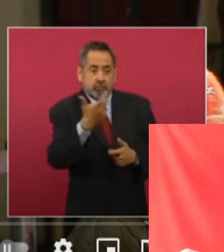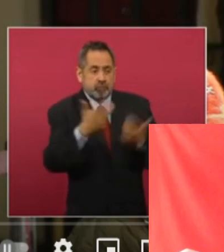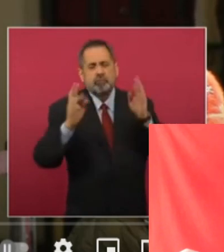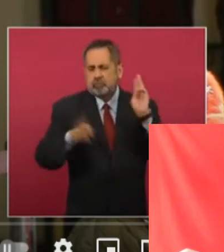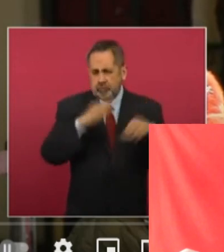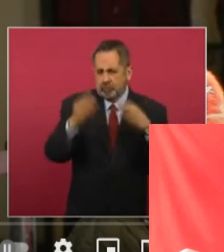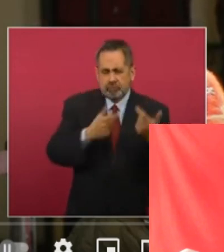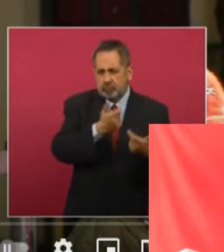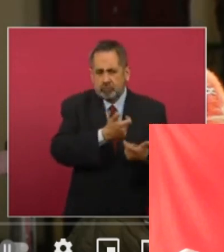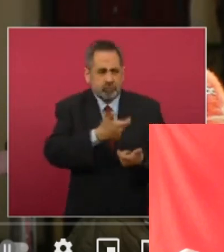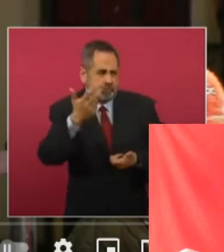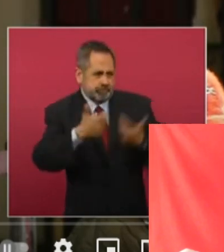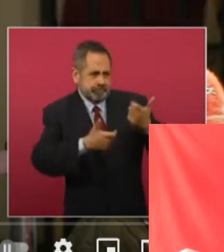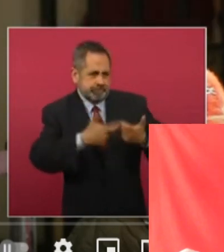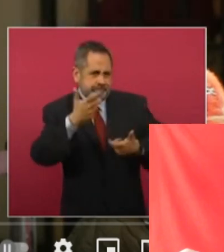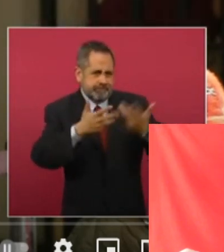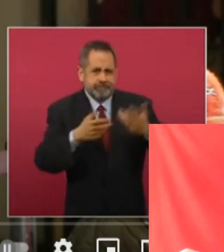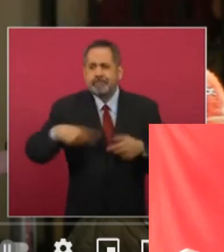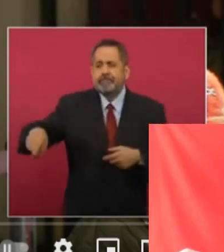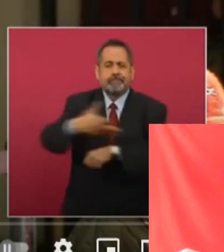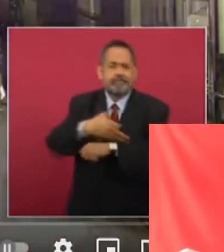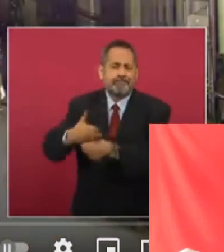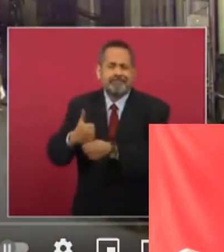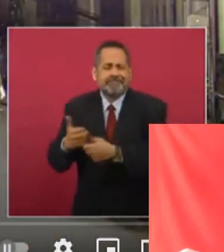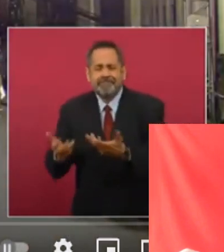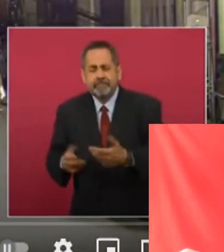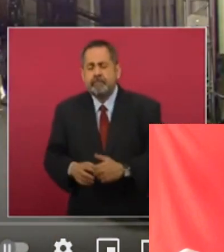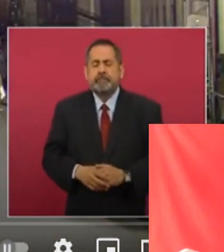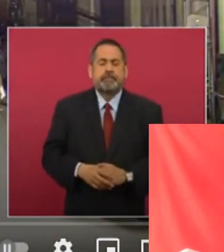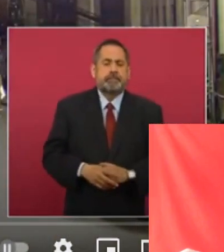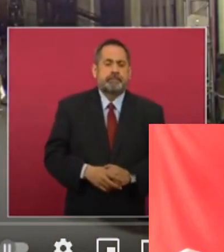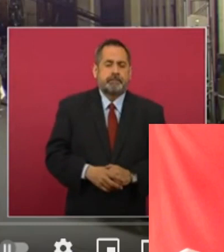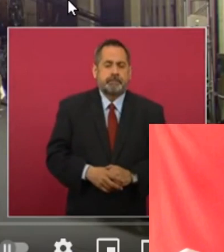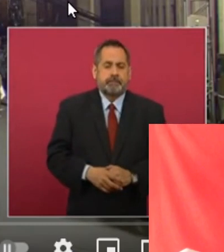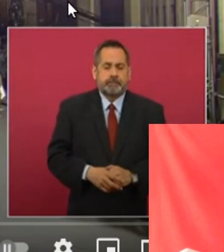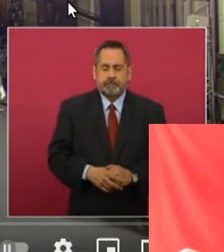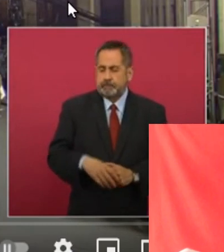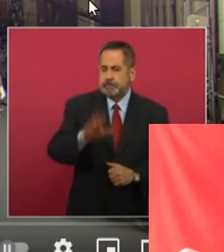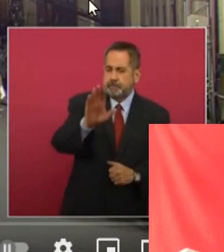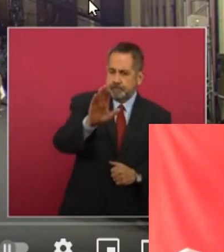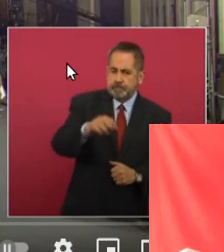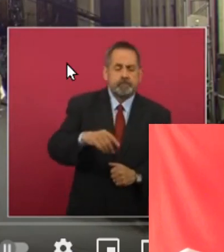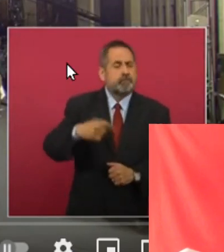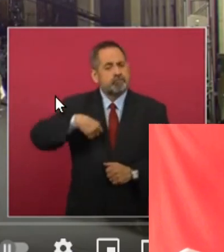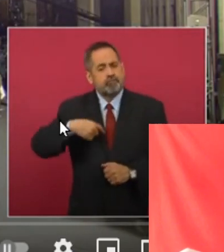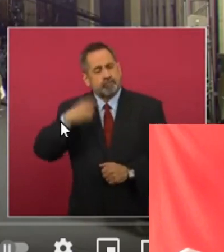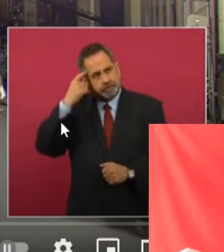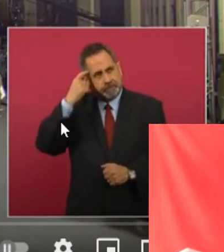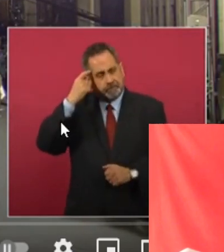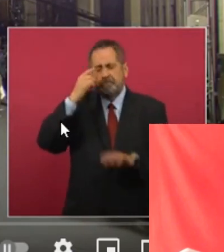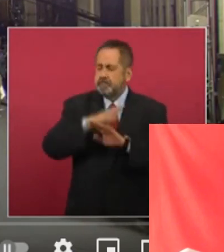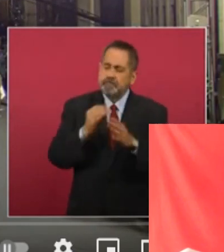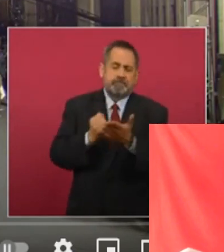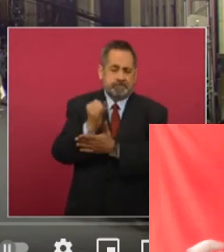mundial, pues se sigue padeciendo las familias. Sí, la decisión de informar